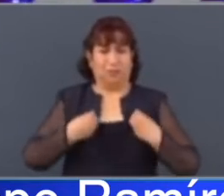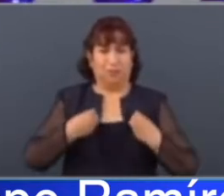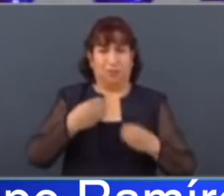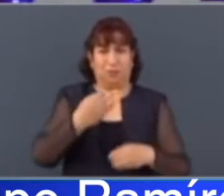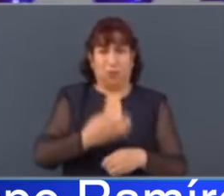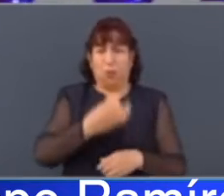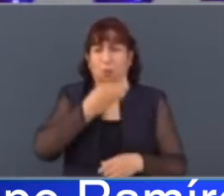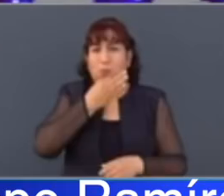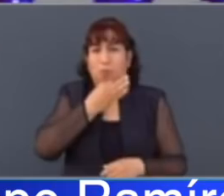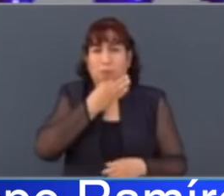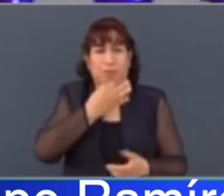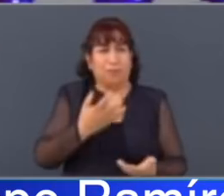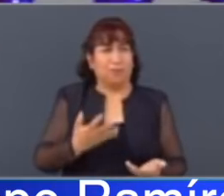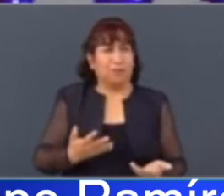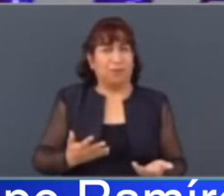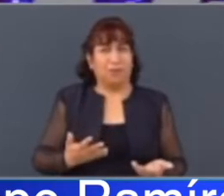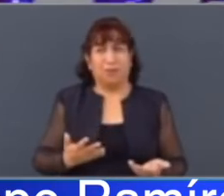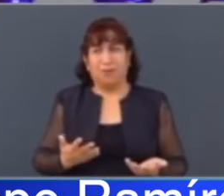un momento